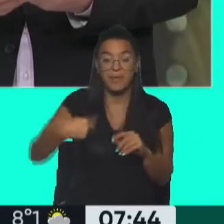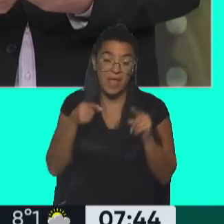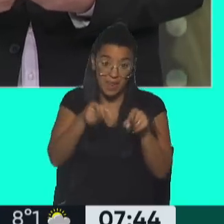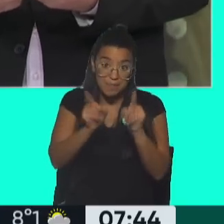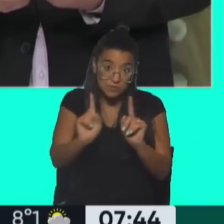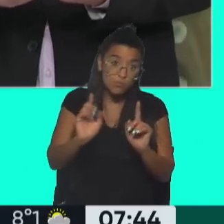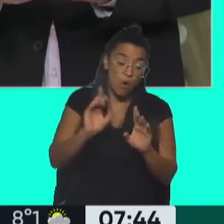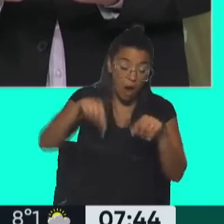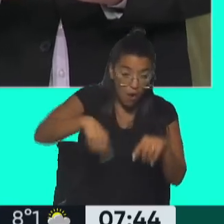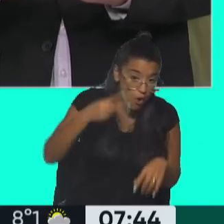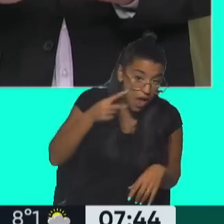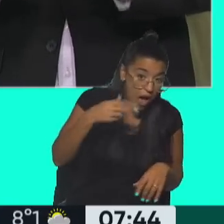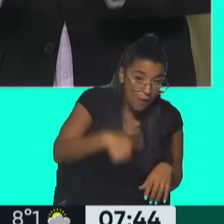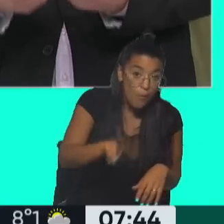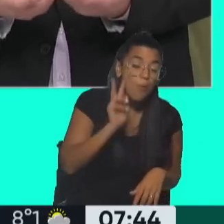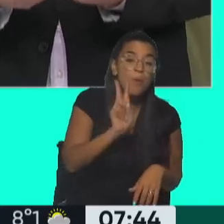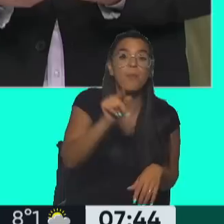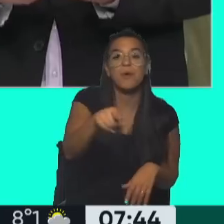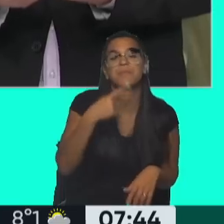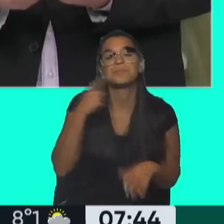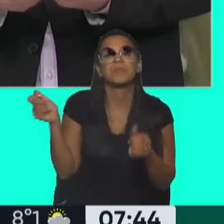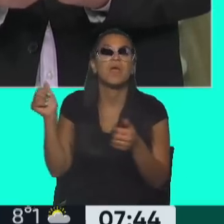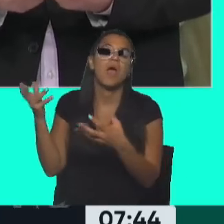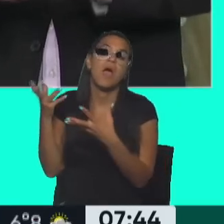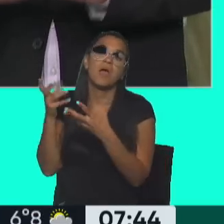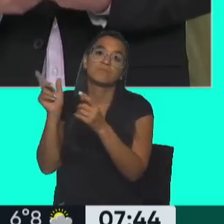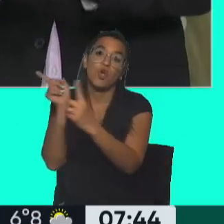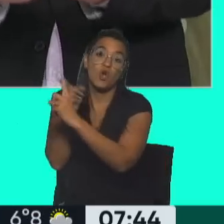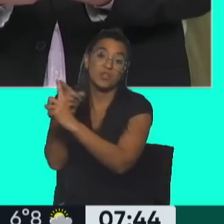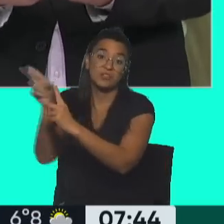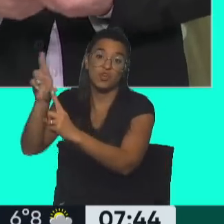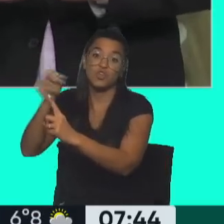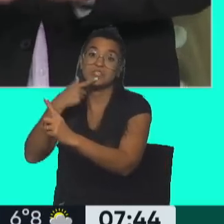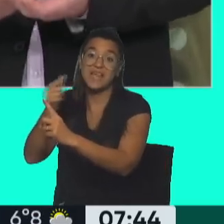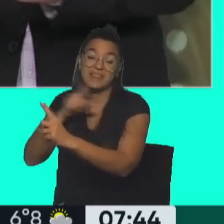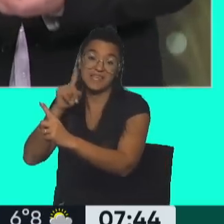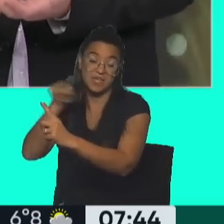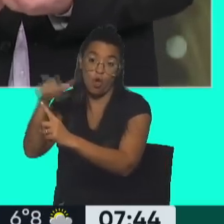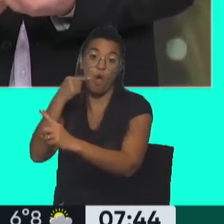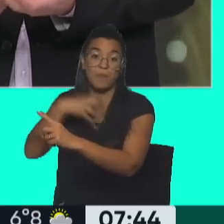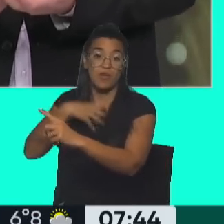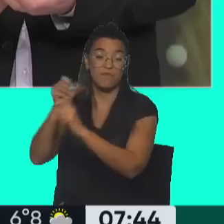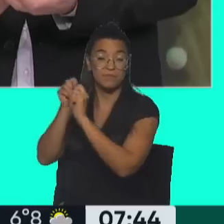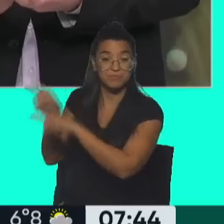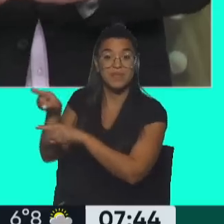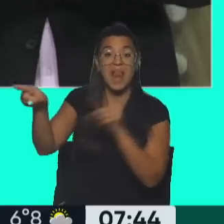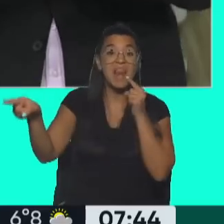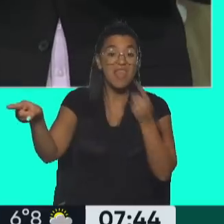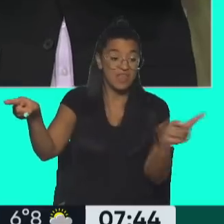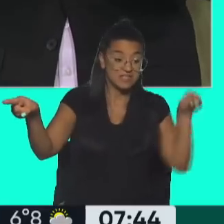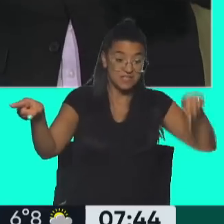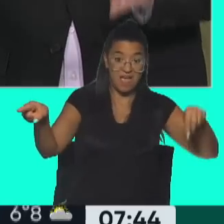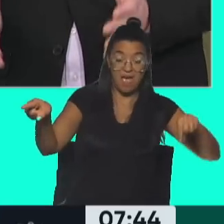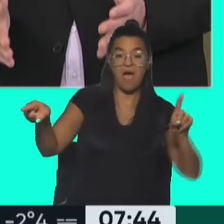a ver ahora, el colaborador de Horacio Rosati le dice al funcionario de la Ciudad de Buenos Aires, le da